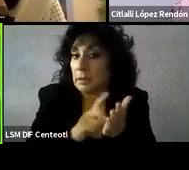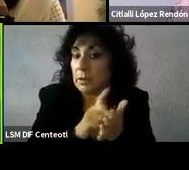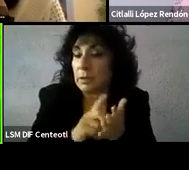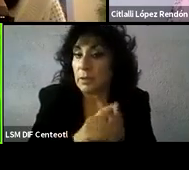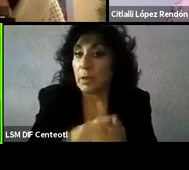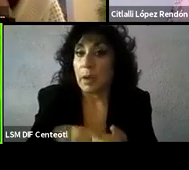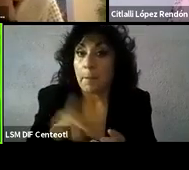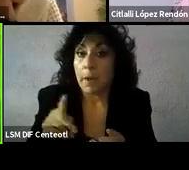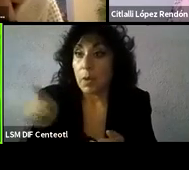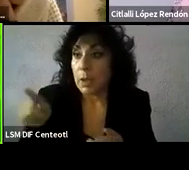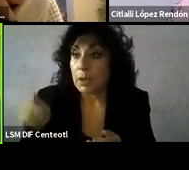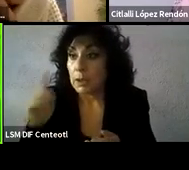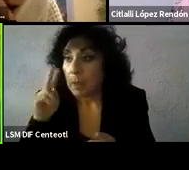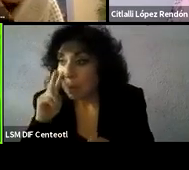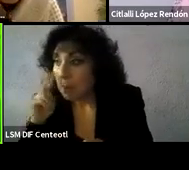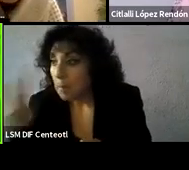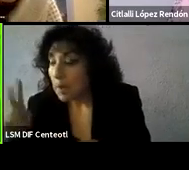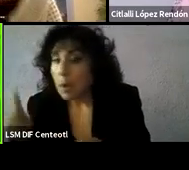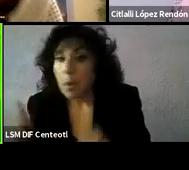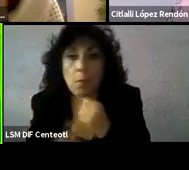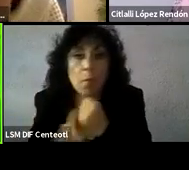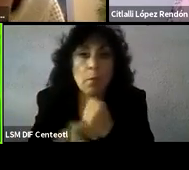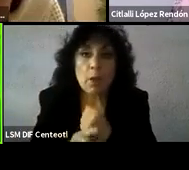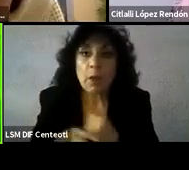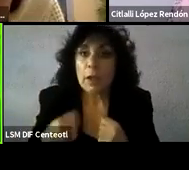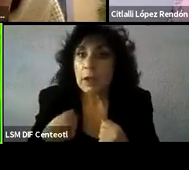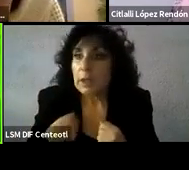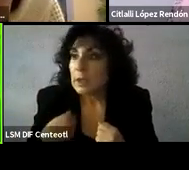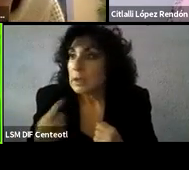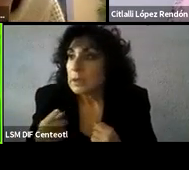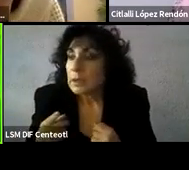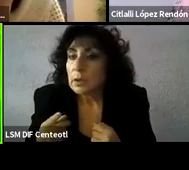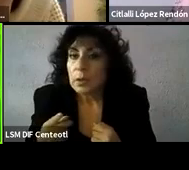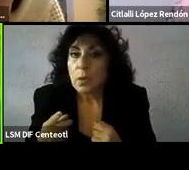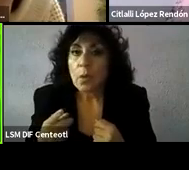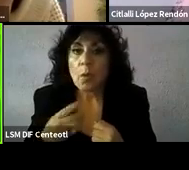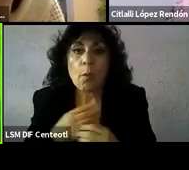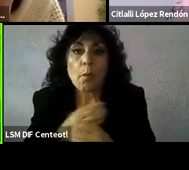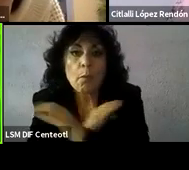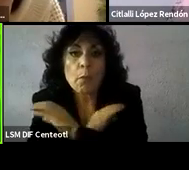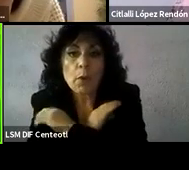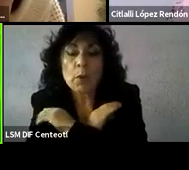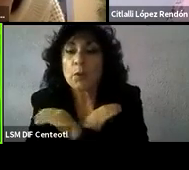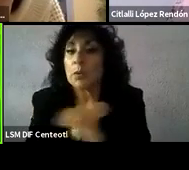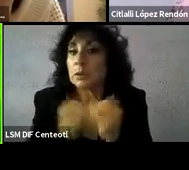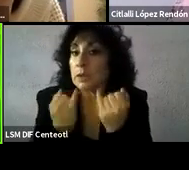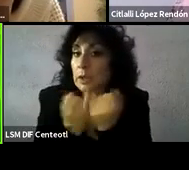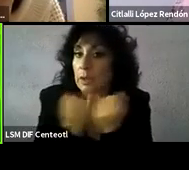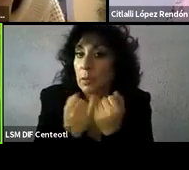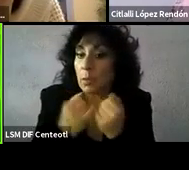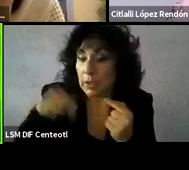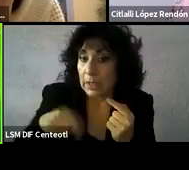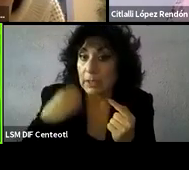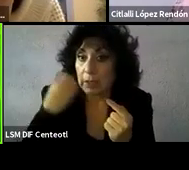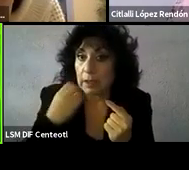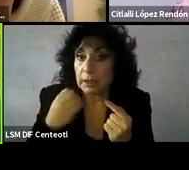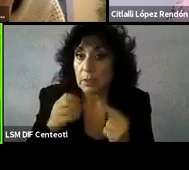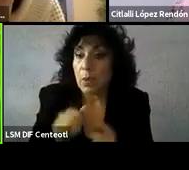yo me porto como me porto aquí en la escuela, soy hombre muerto en mi escuela, en mi comunidad, ¿no? Entonces,